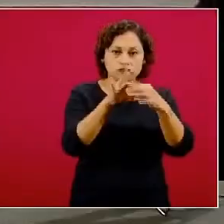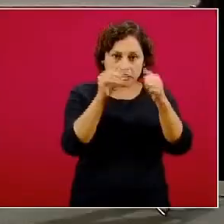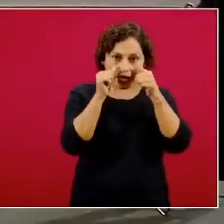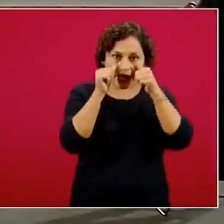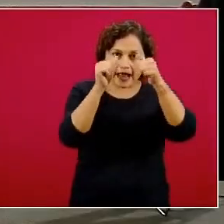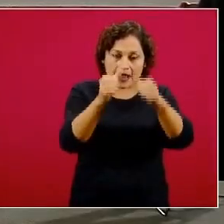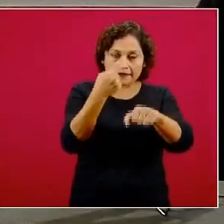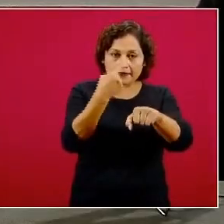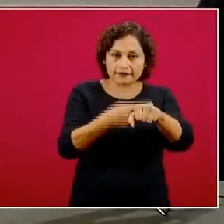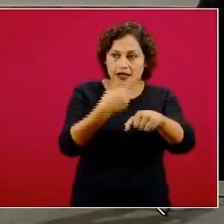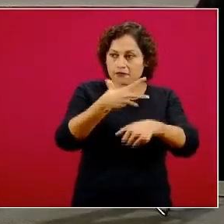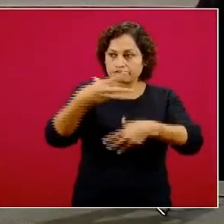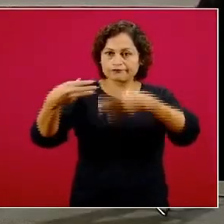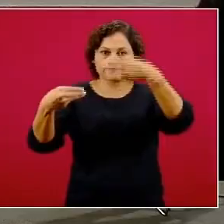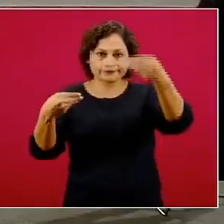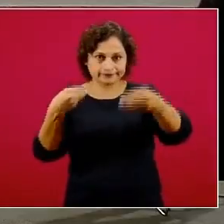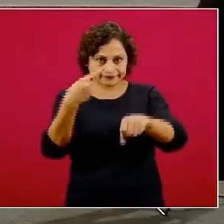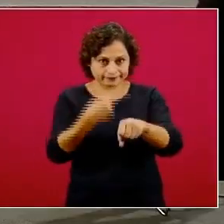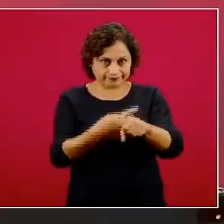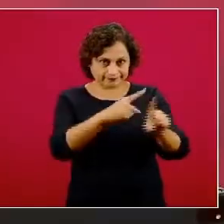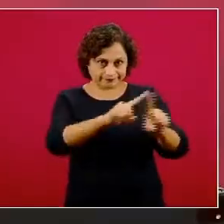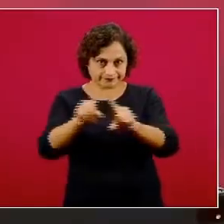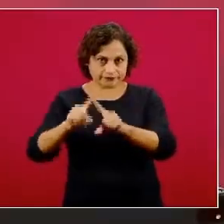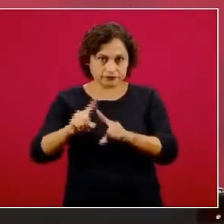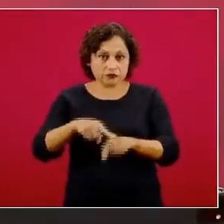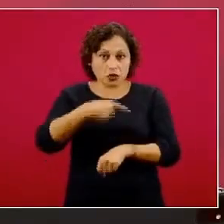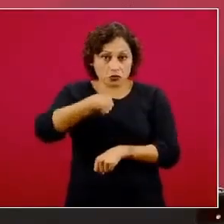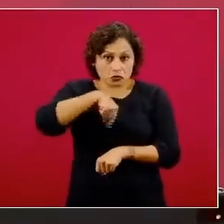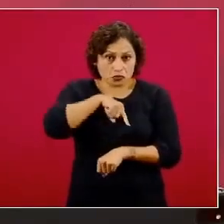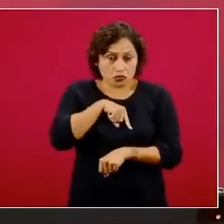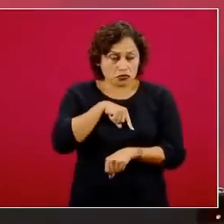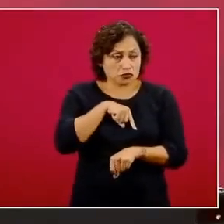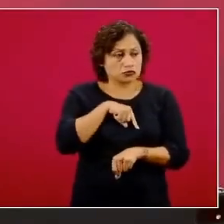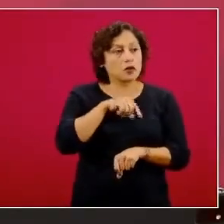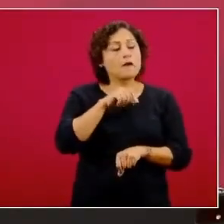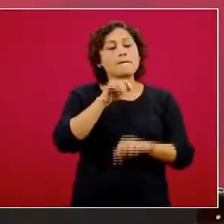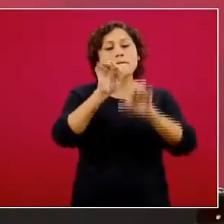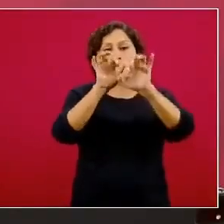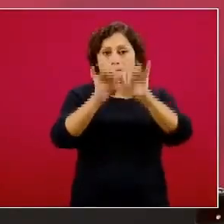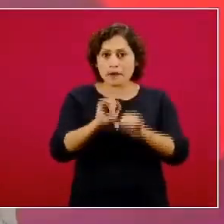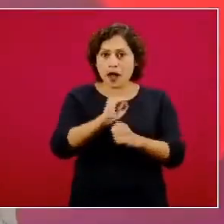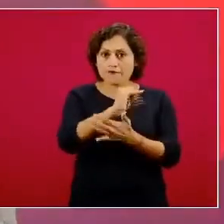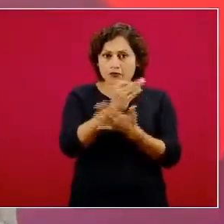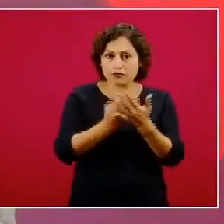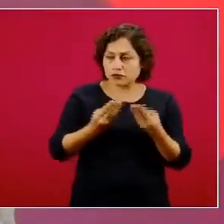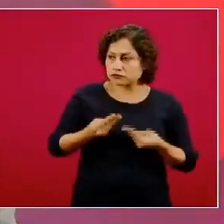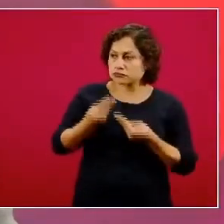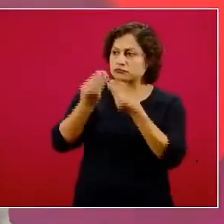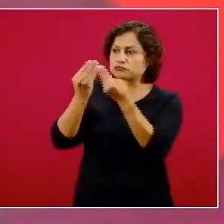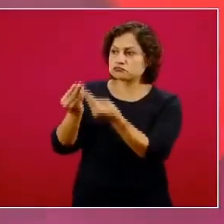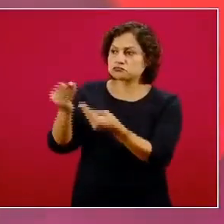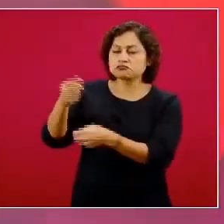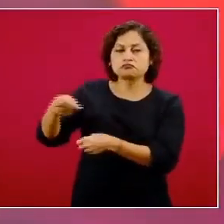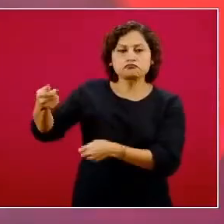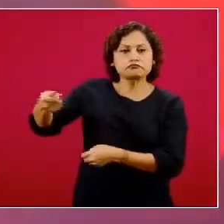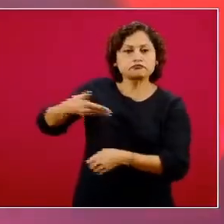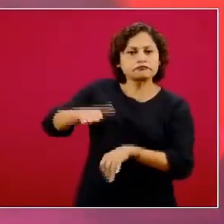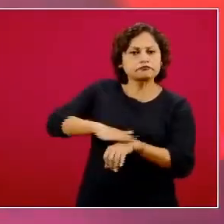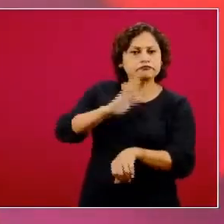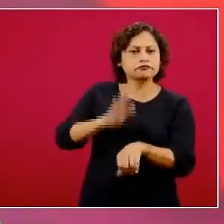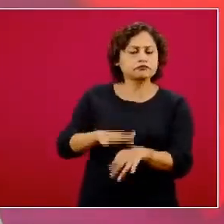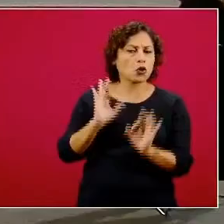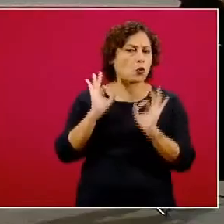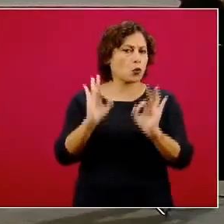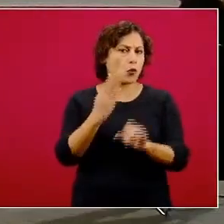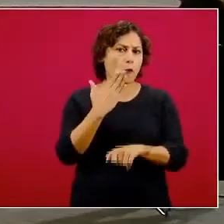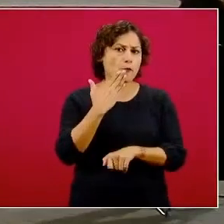epidemiológica. Siempre hemos salido con una buena calificación sobre la implementación del Reglamento Sanitario